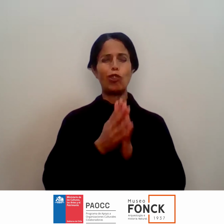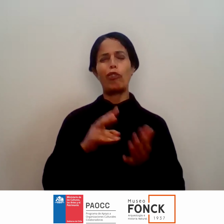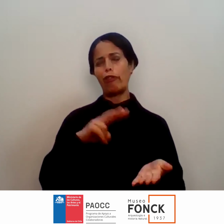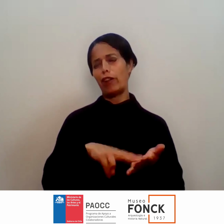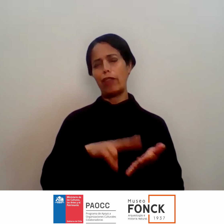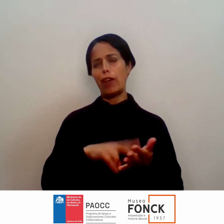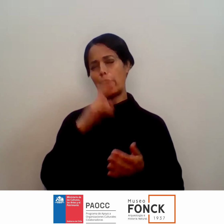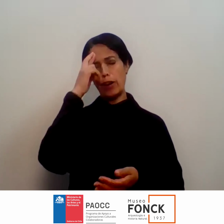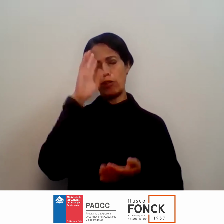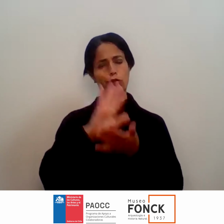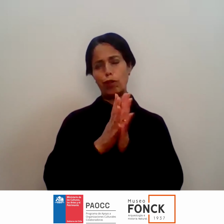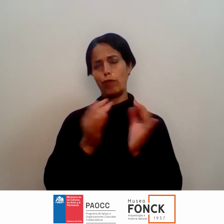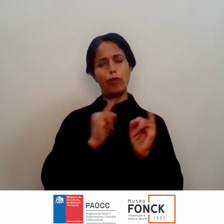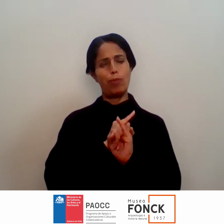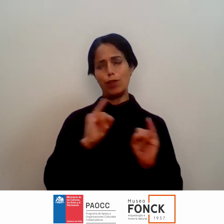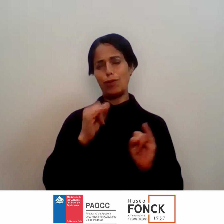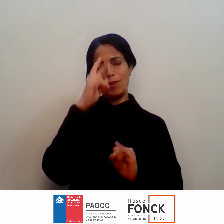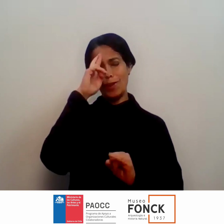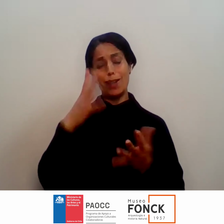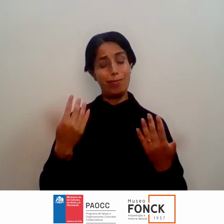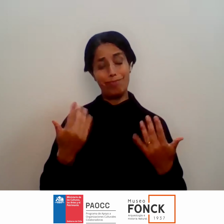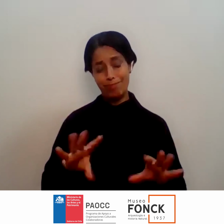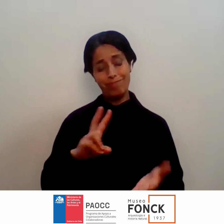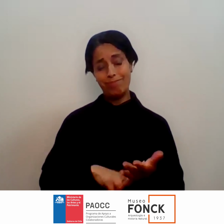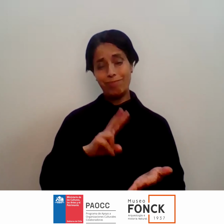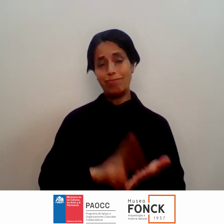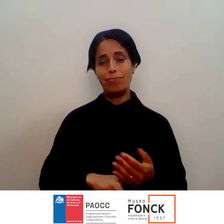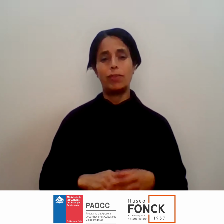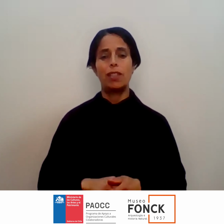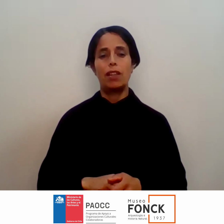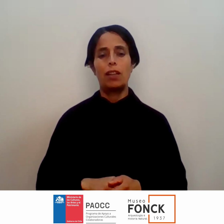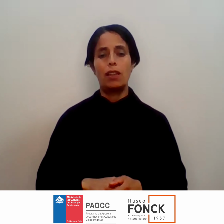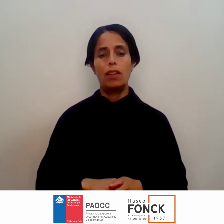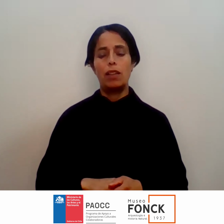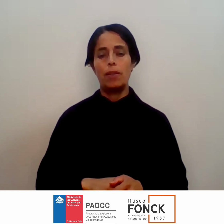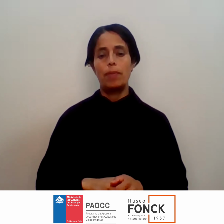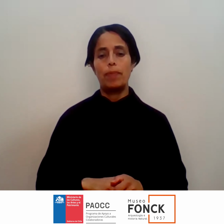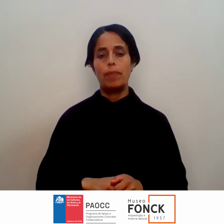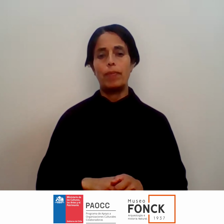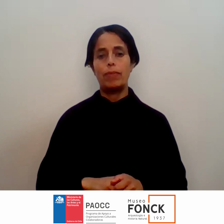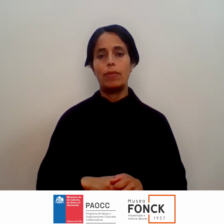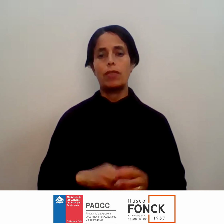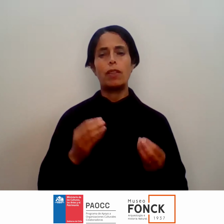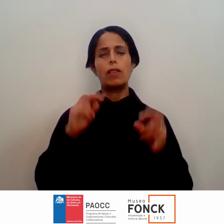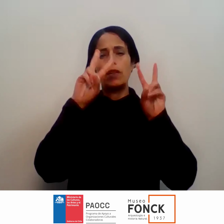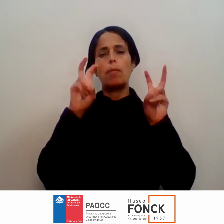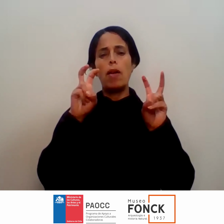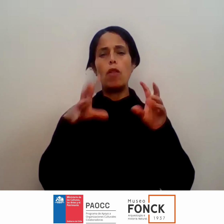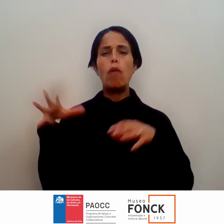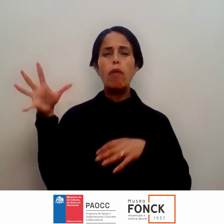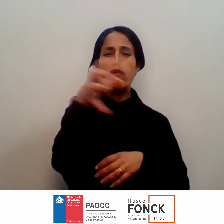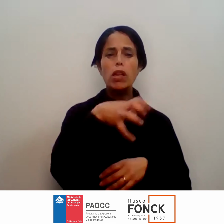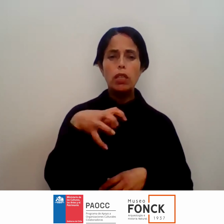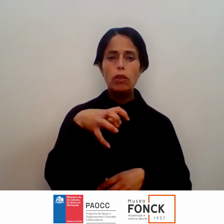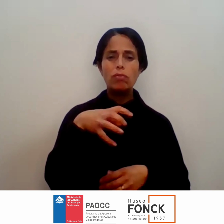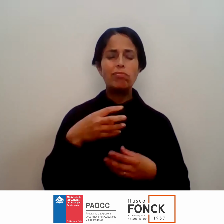tengo que reconocerlo. Sí, sí. Respecto de los felinos,